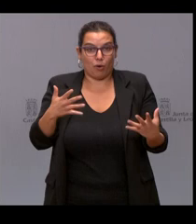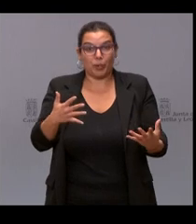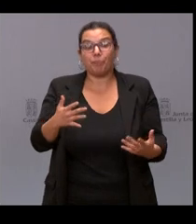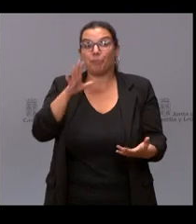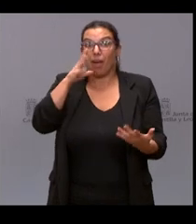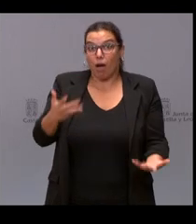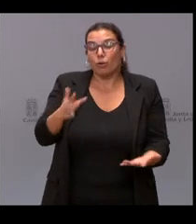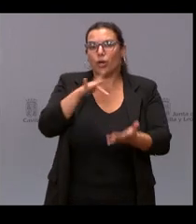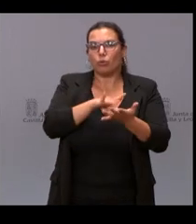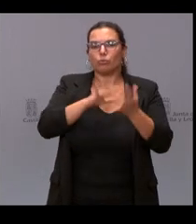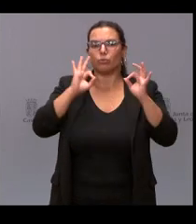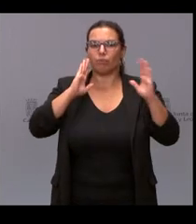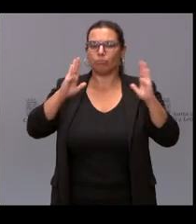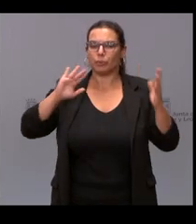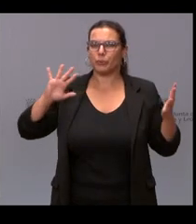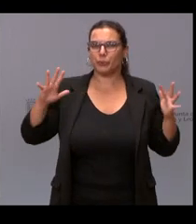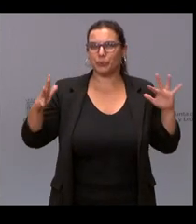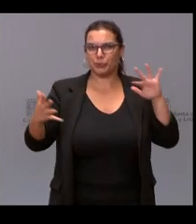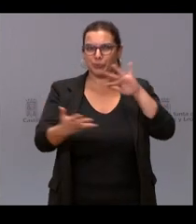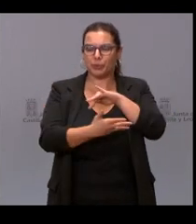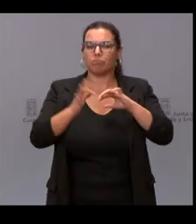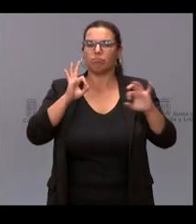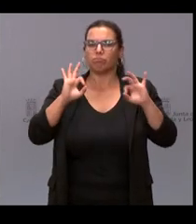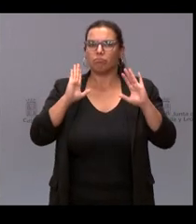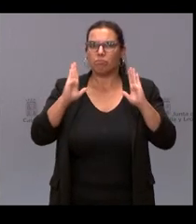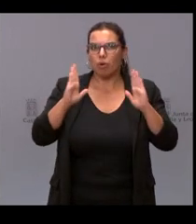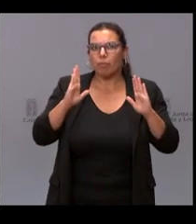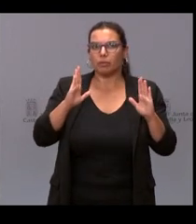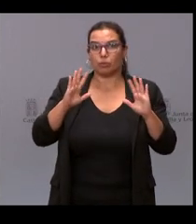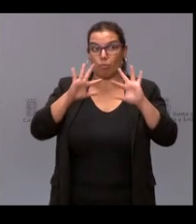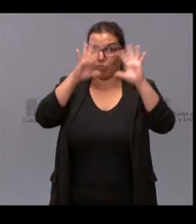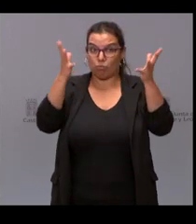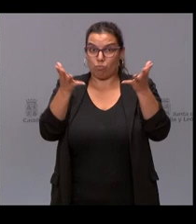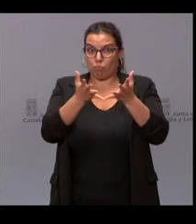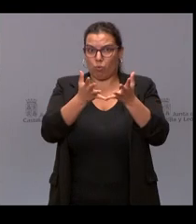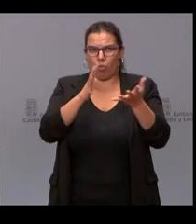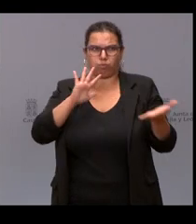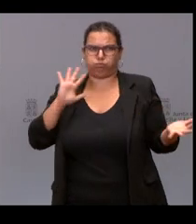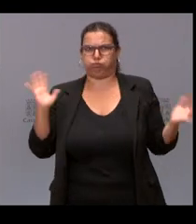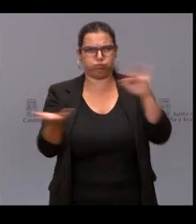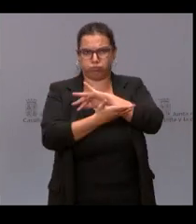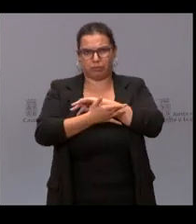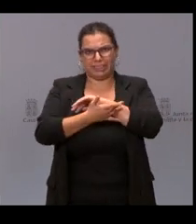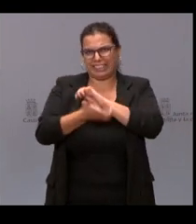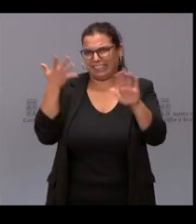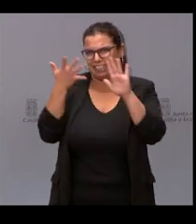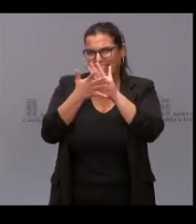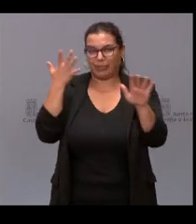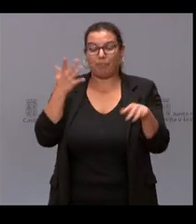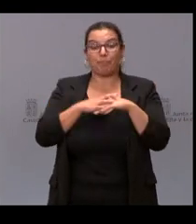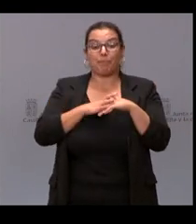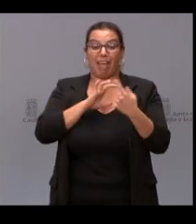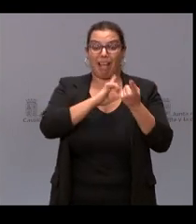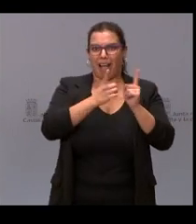de transformación, un momento en el que el mundo está cambiando a una velocidad de vértigo. Algunos de esos